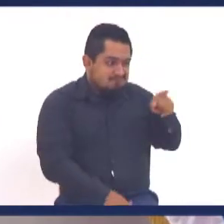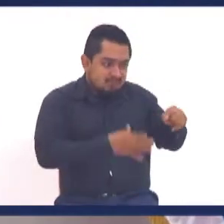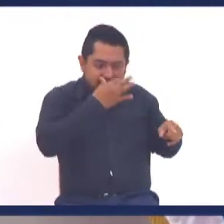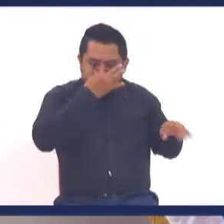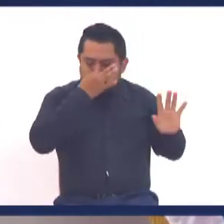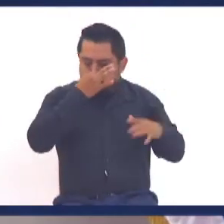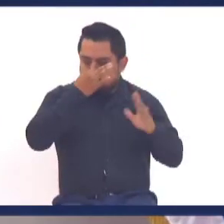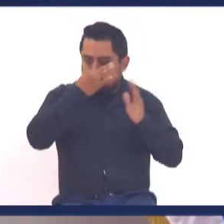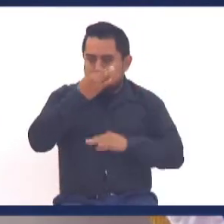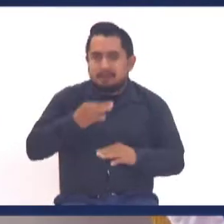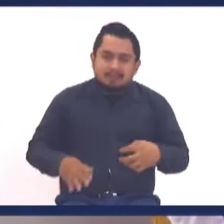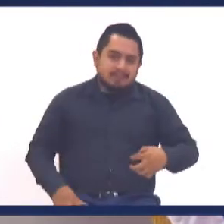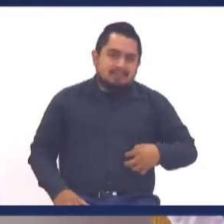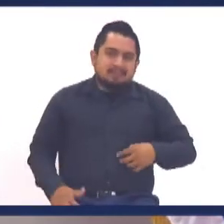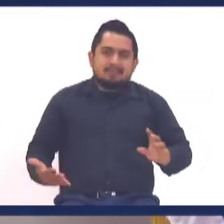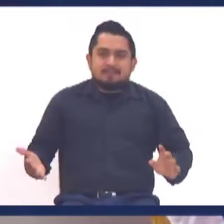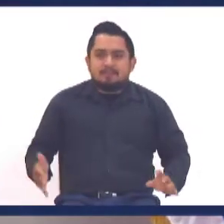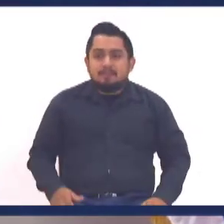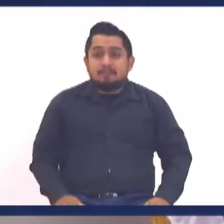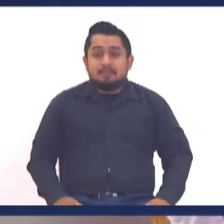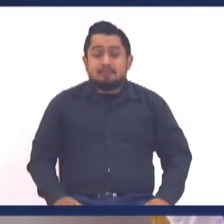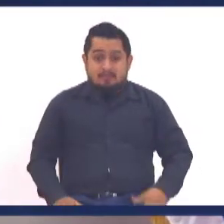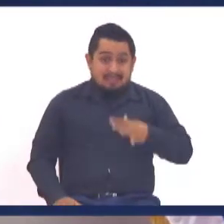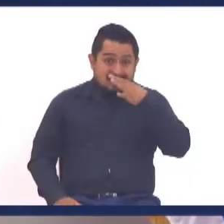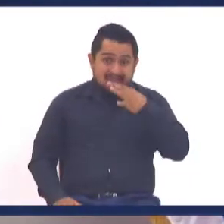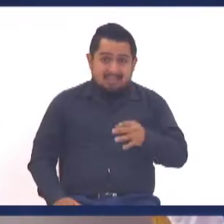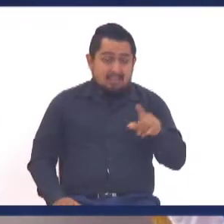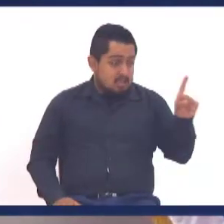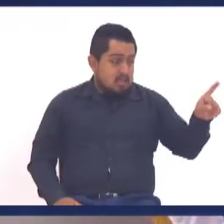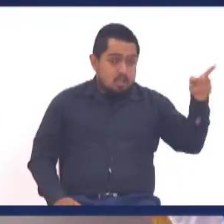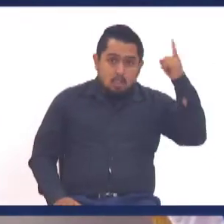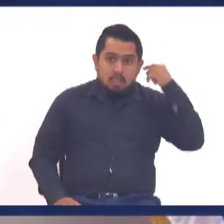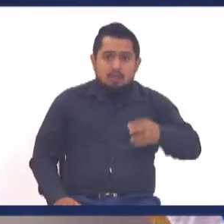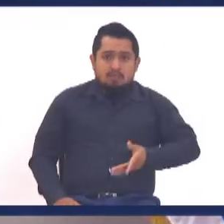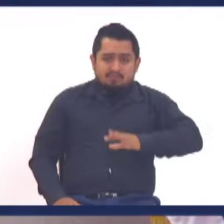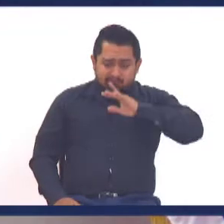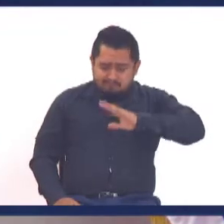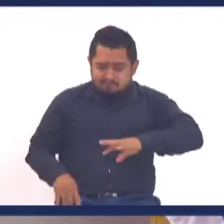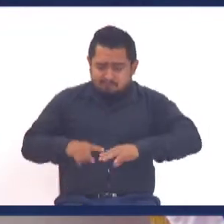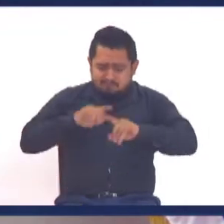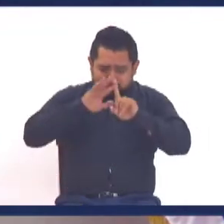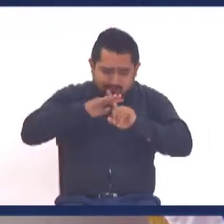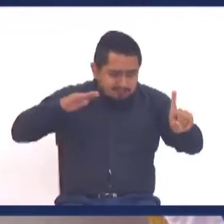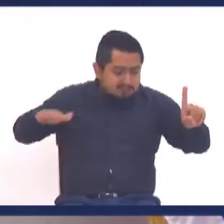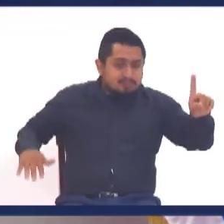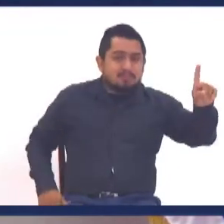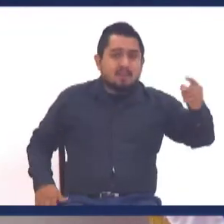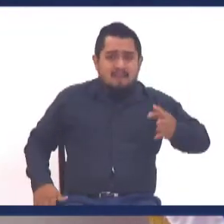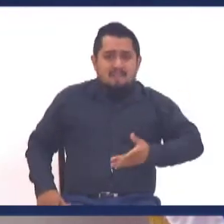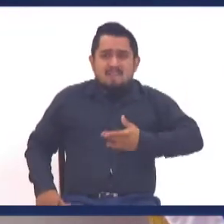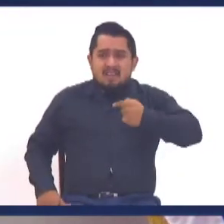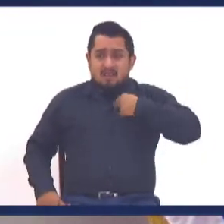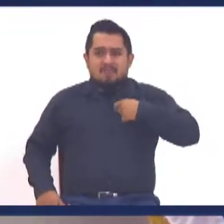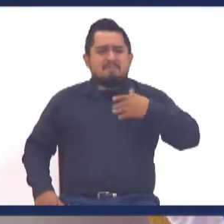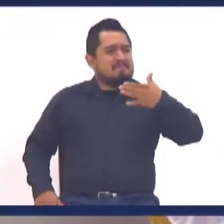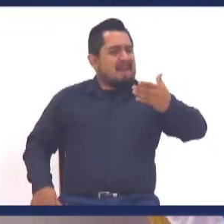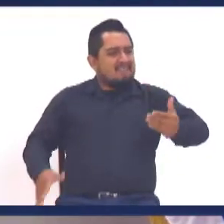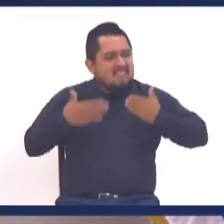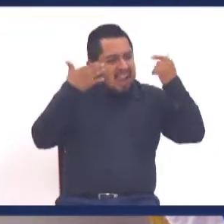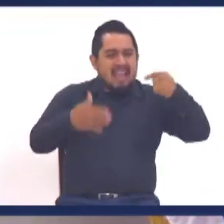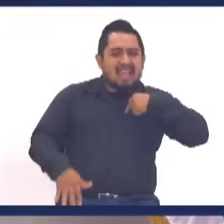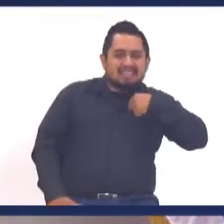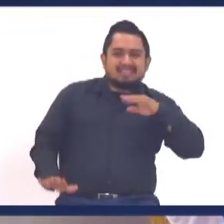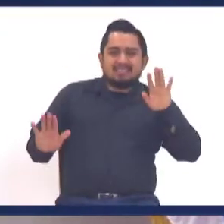fatal no me lo va a creer man salió de la depresión yo me sentía contento y realizado